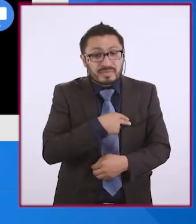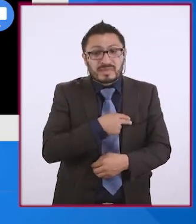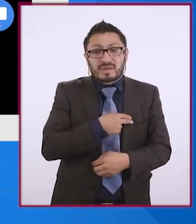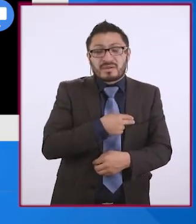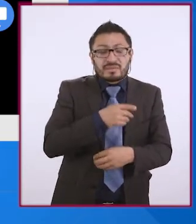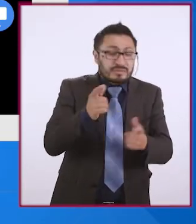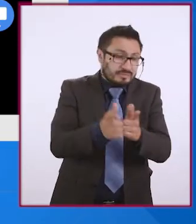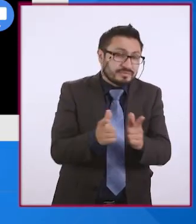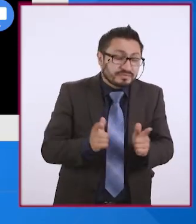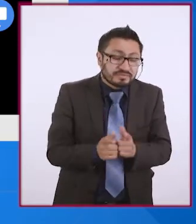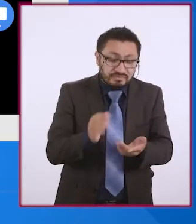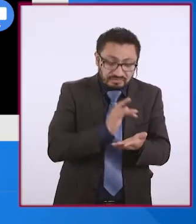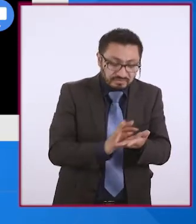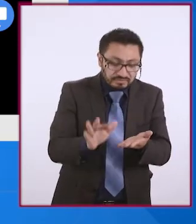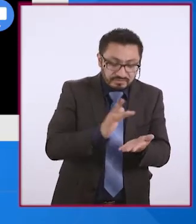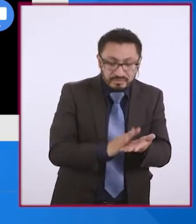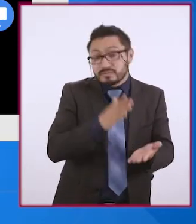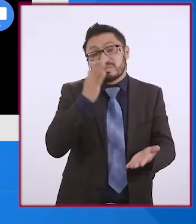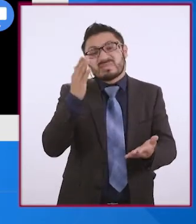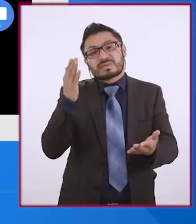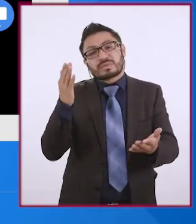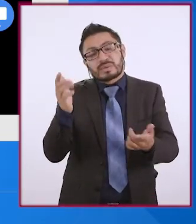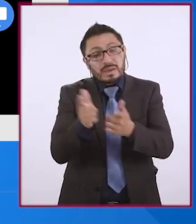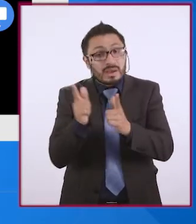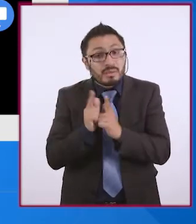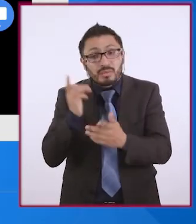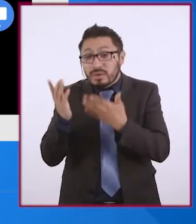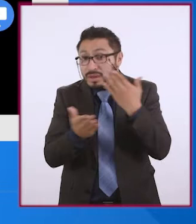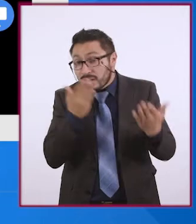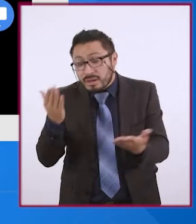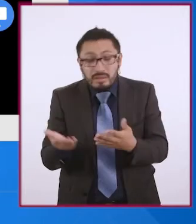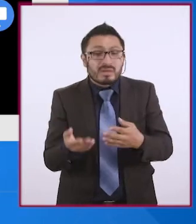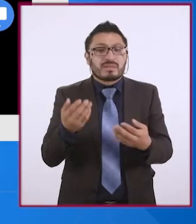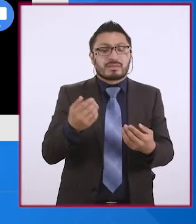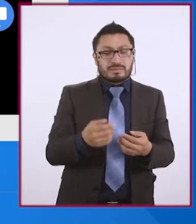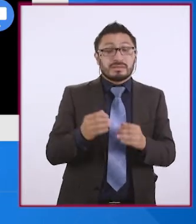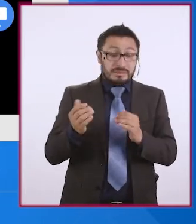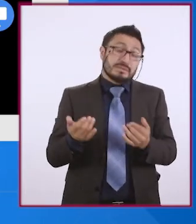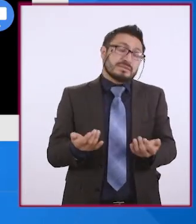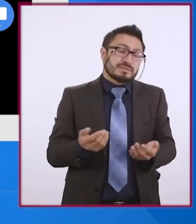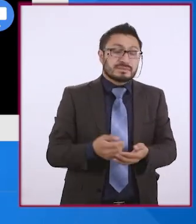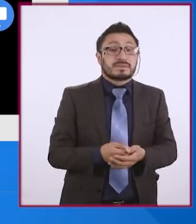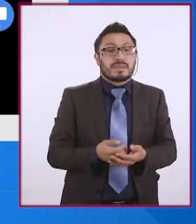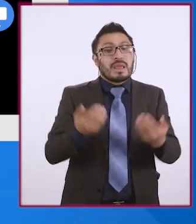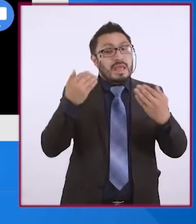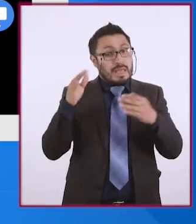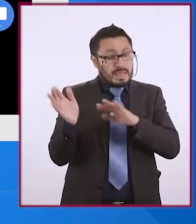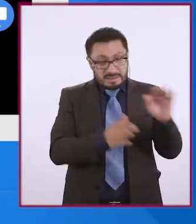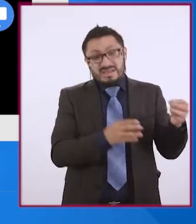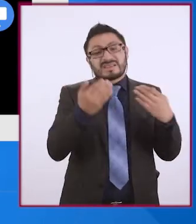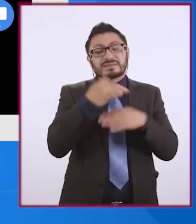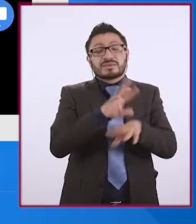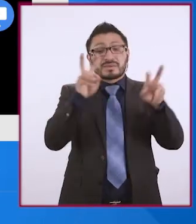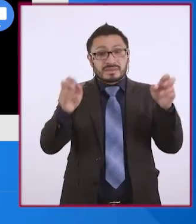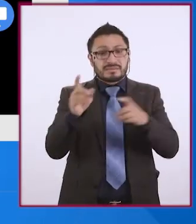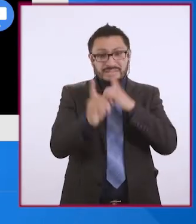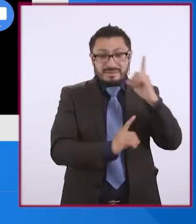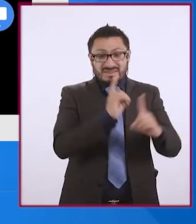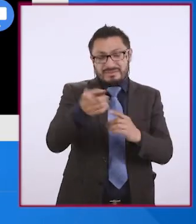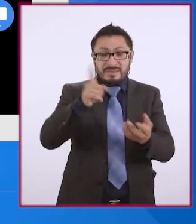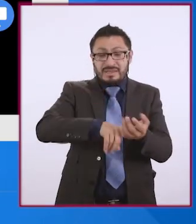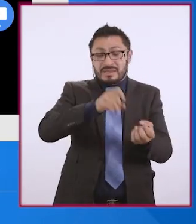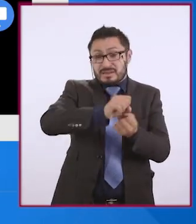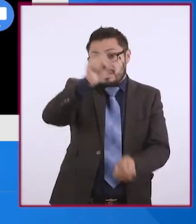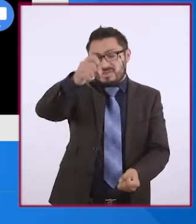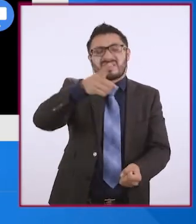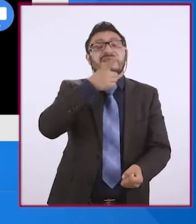de lectura, nuestros propios círculos de estudio. Y en materia de deporte, la Constitución establece que el Estado